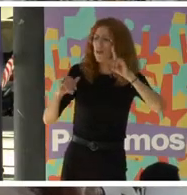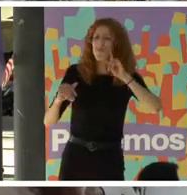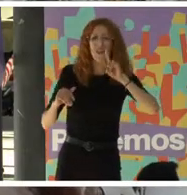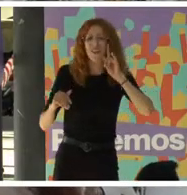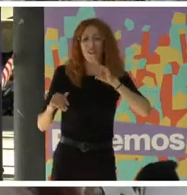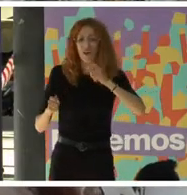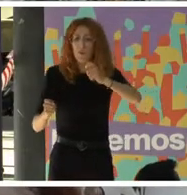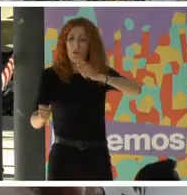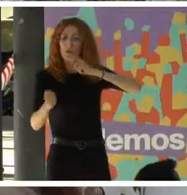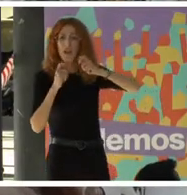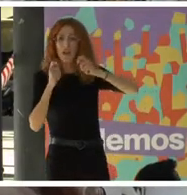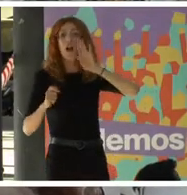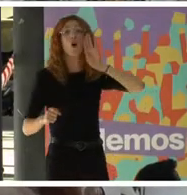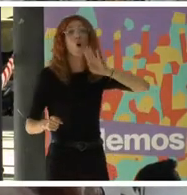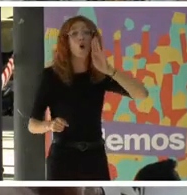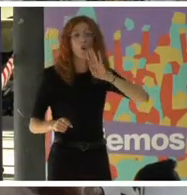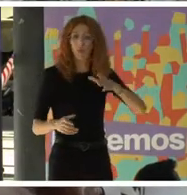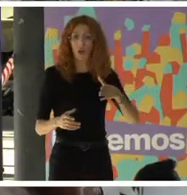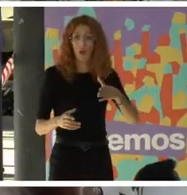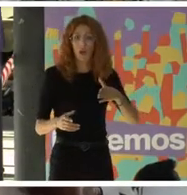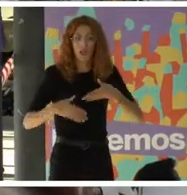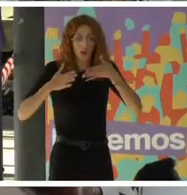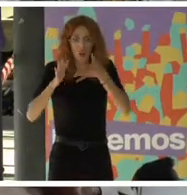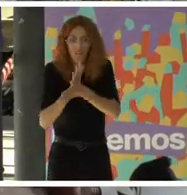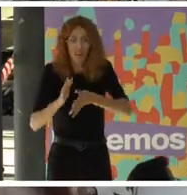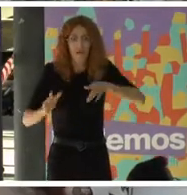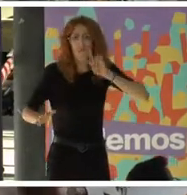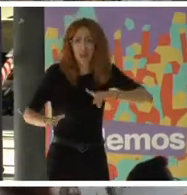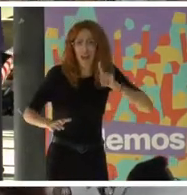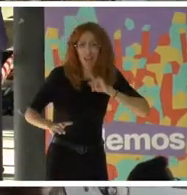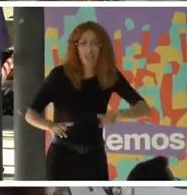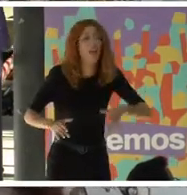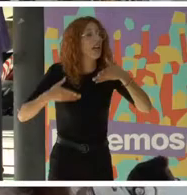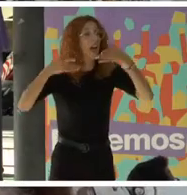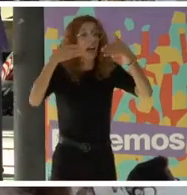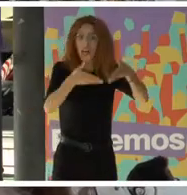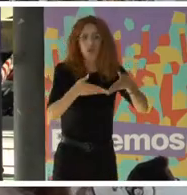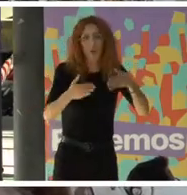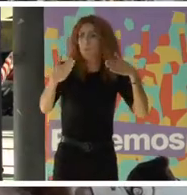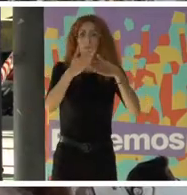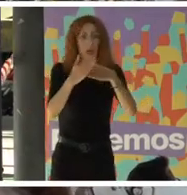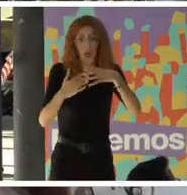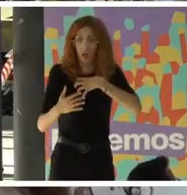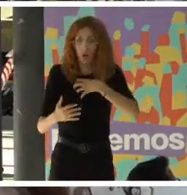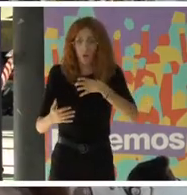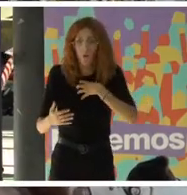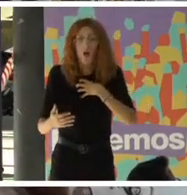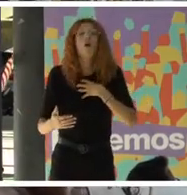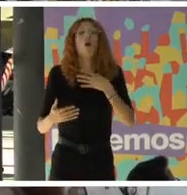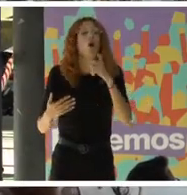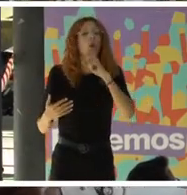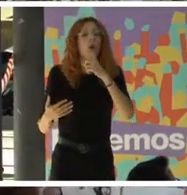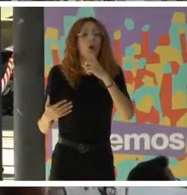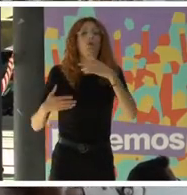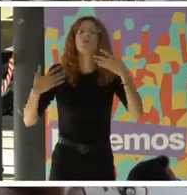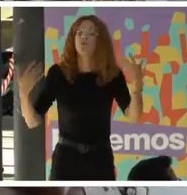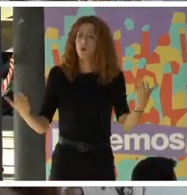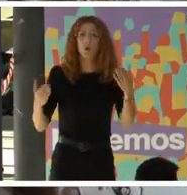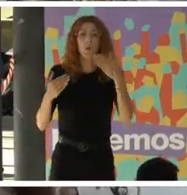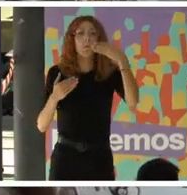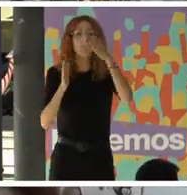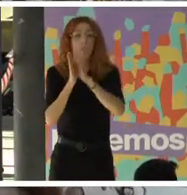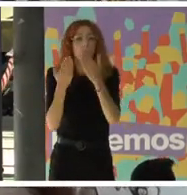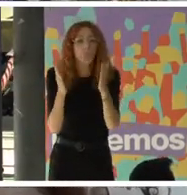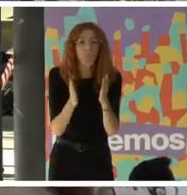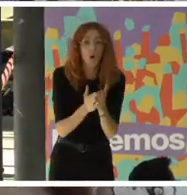una periodista corrupta que miente. Y eso solo se puede frenar con el BOE en la mano, con una